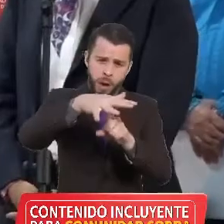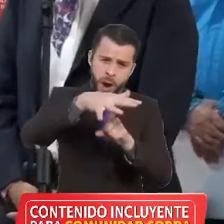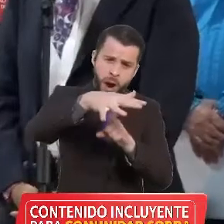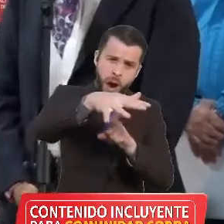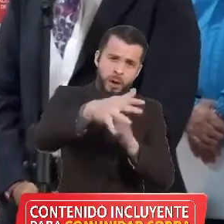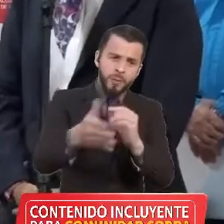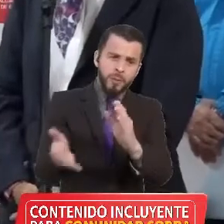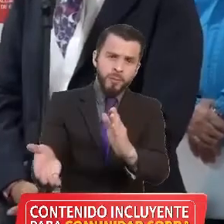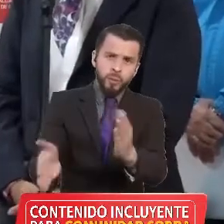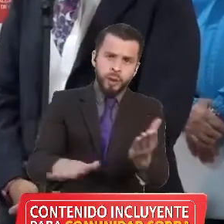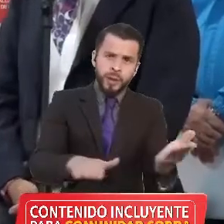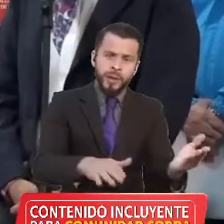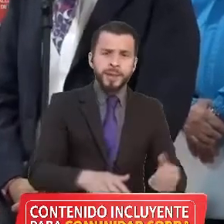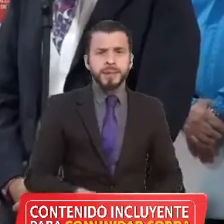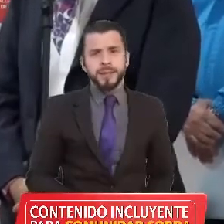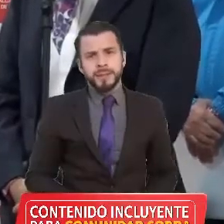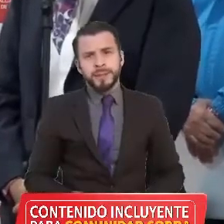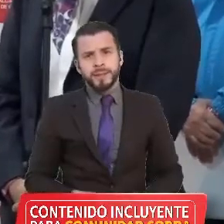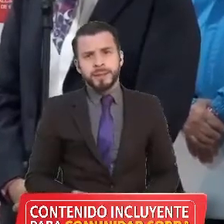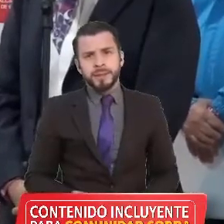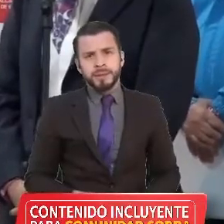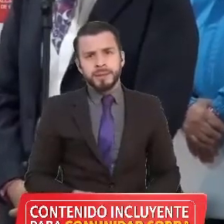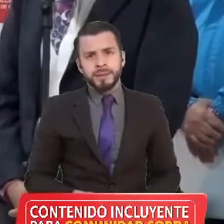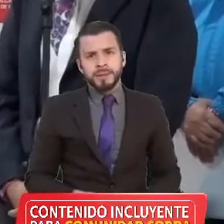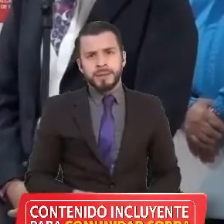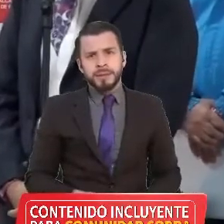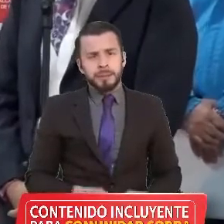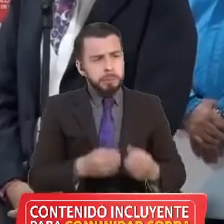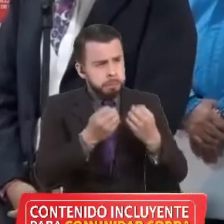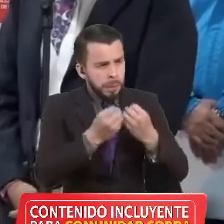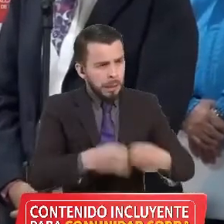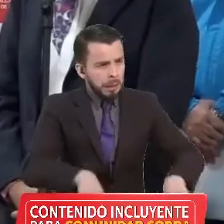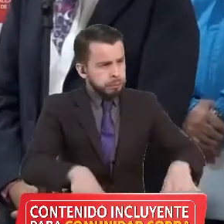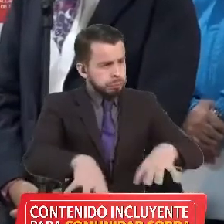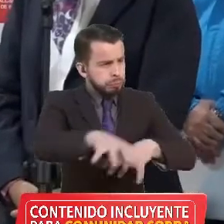muertes dolor generan confusión